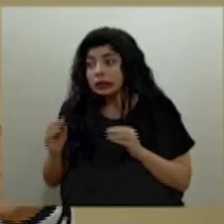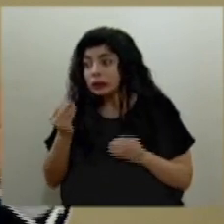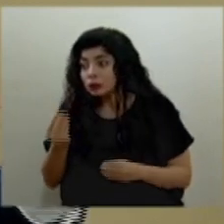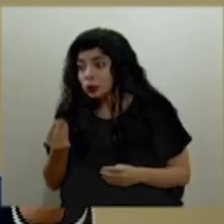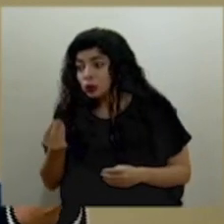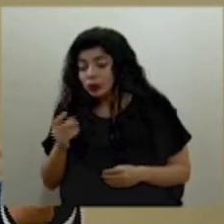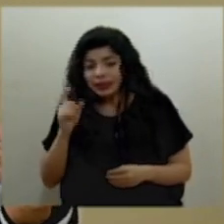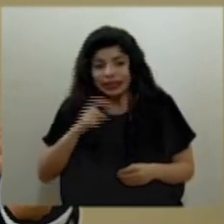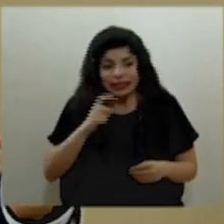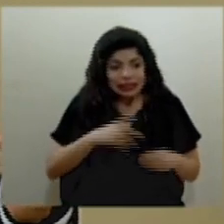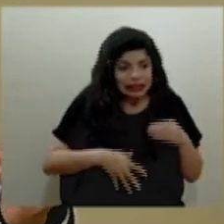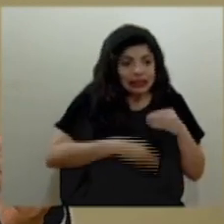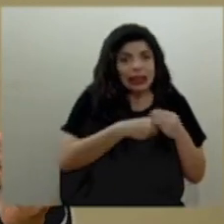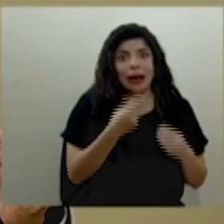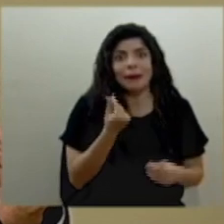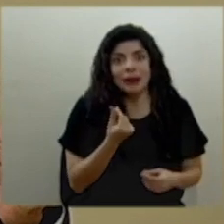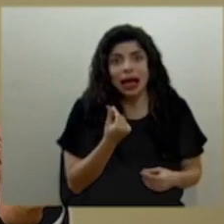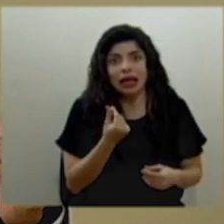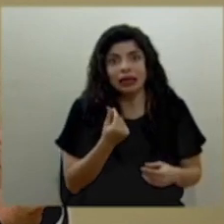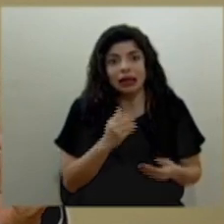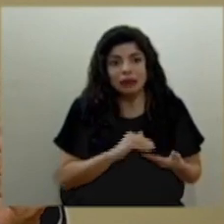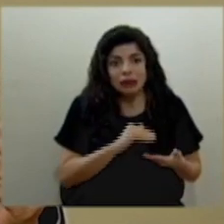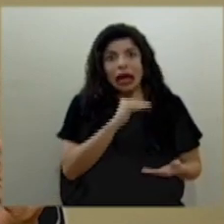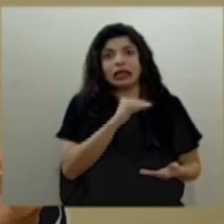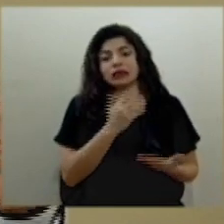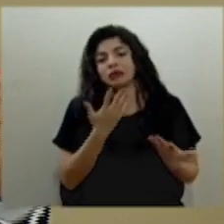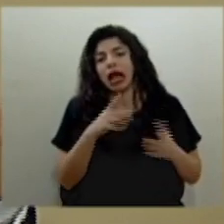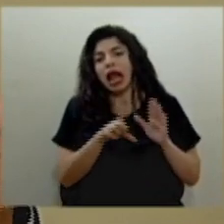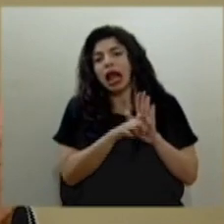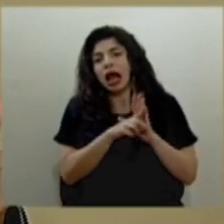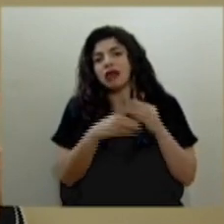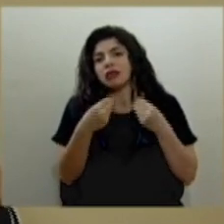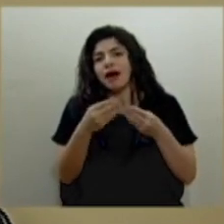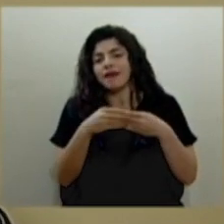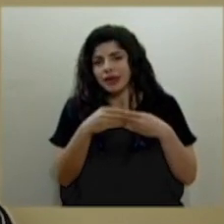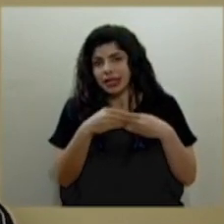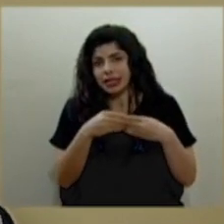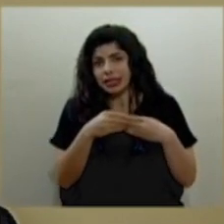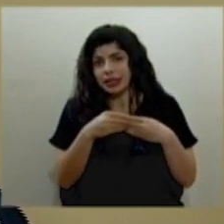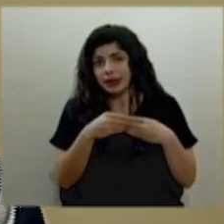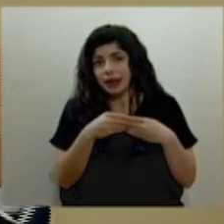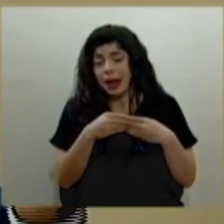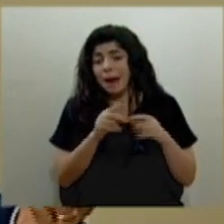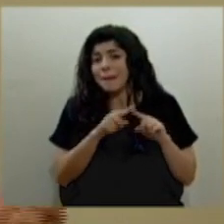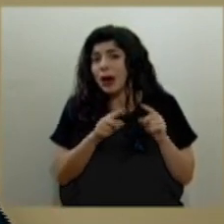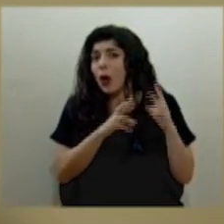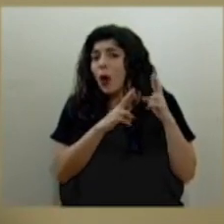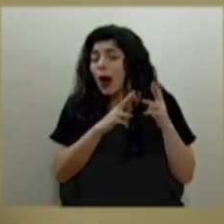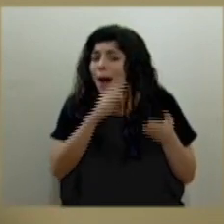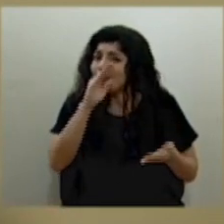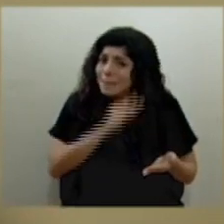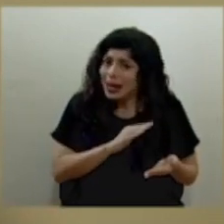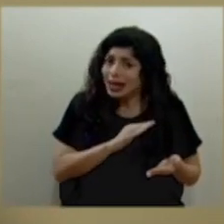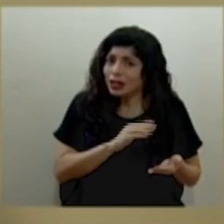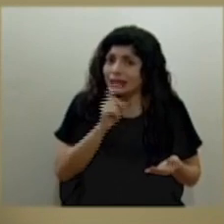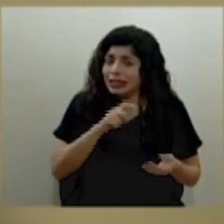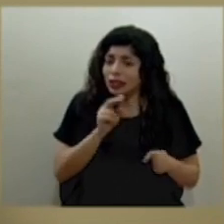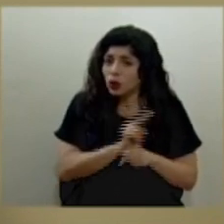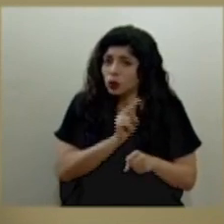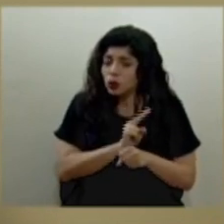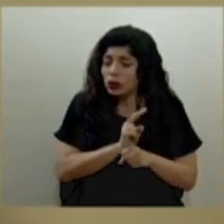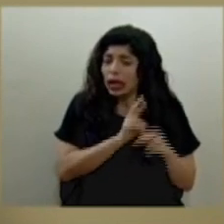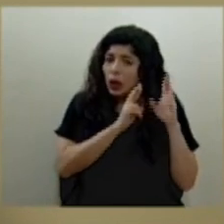tengamos que ampliar. Es una posibilidad que tenemos desde el punto de vista jurídico, esperemos que sea menos lo que tenemos que utilizar. Aquí la